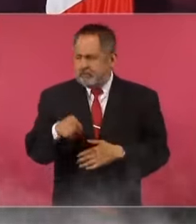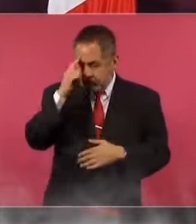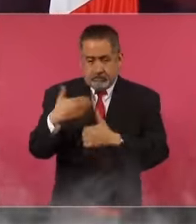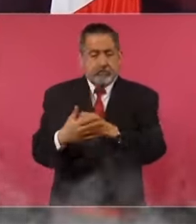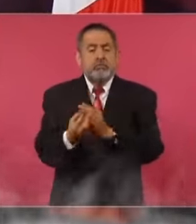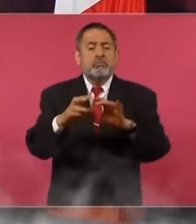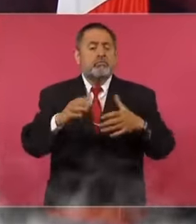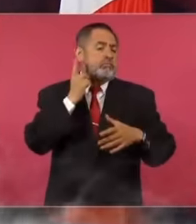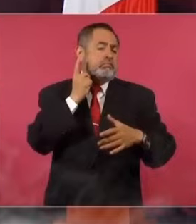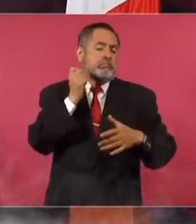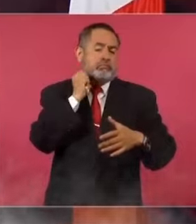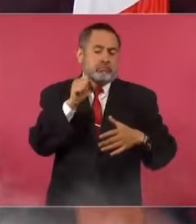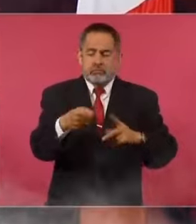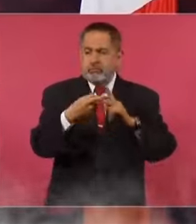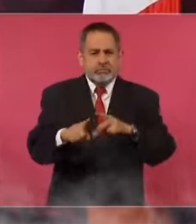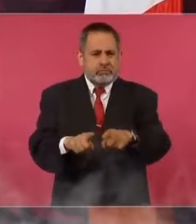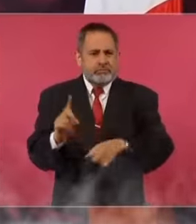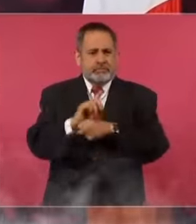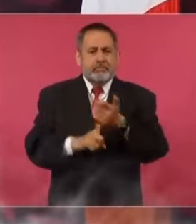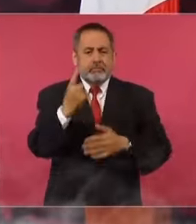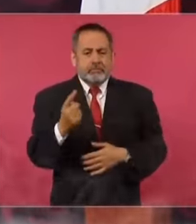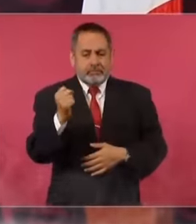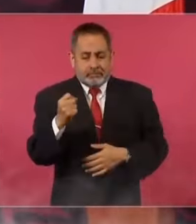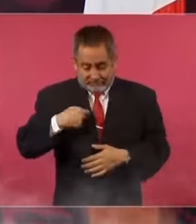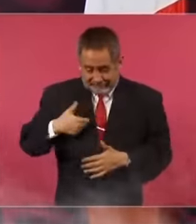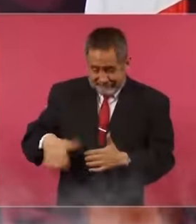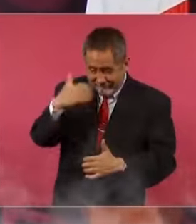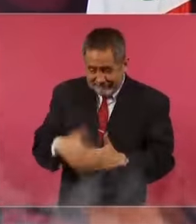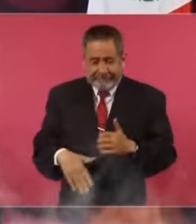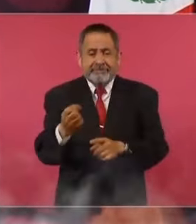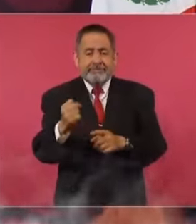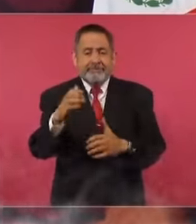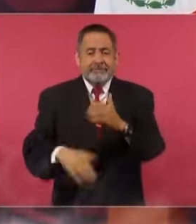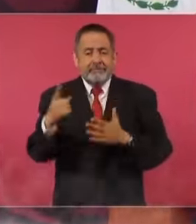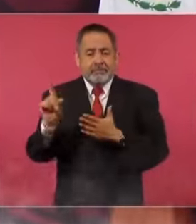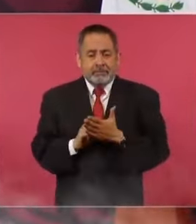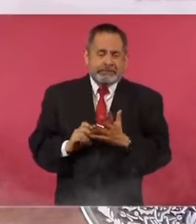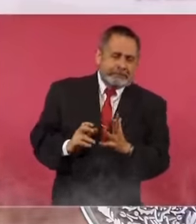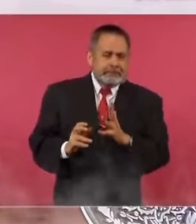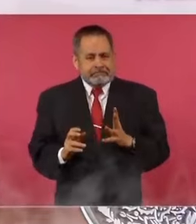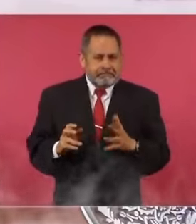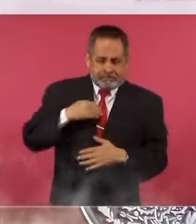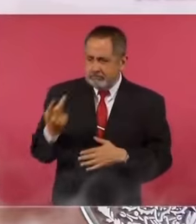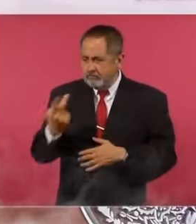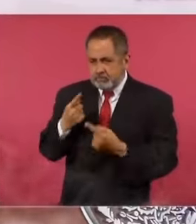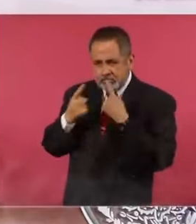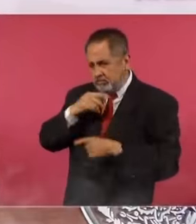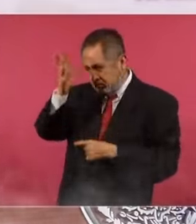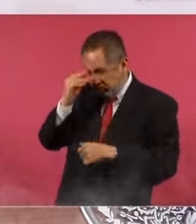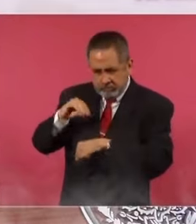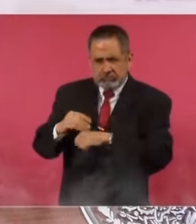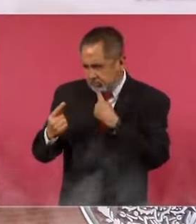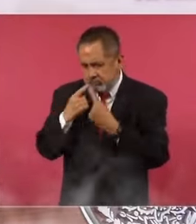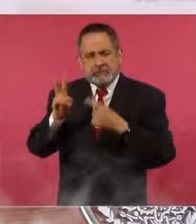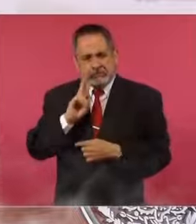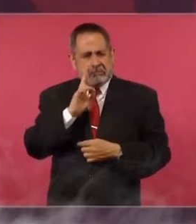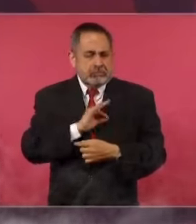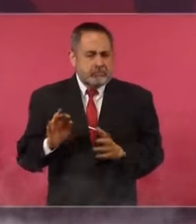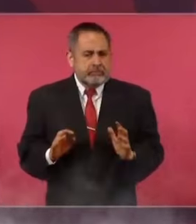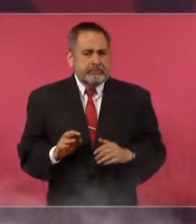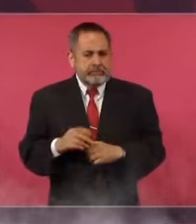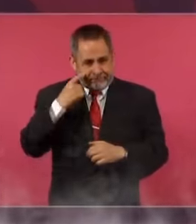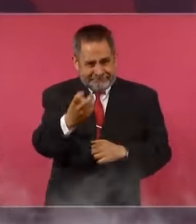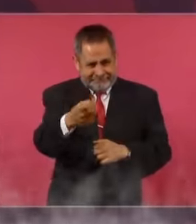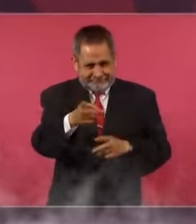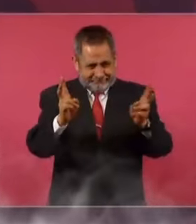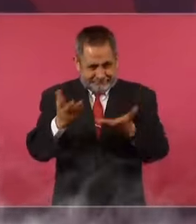legislatura inicia el 1 de septiembre y yo termino a finales de septiembre, es un mes. Entonces, pues nos tenemos que poner de acuerdo